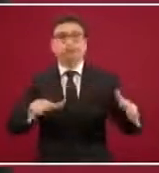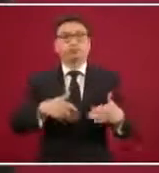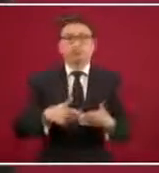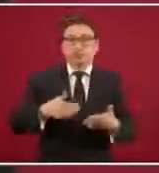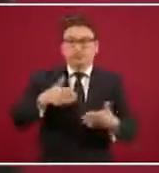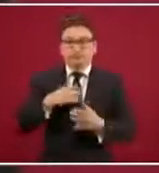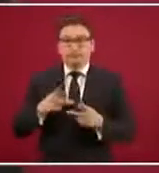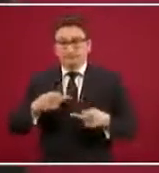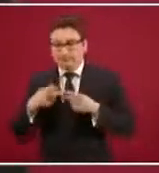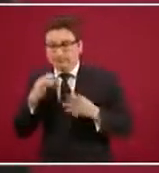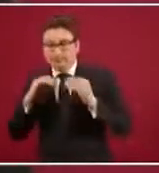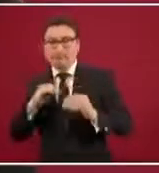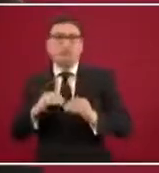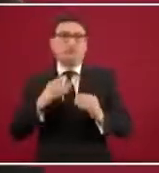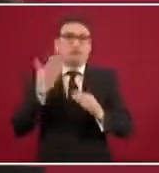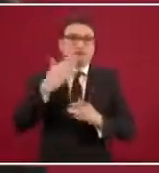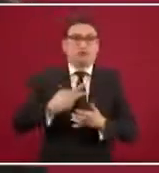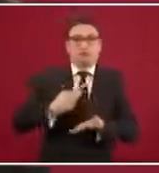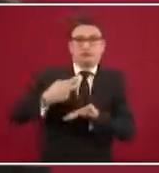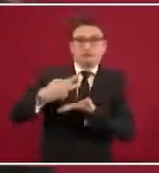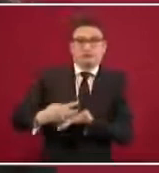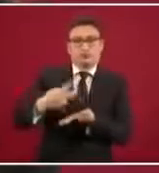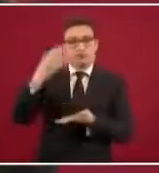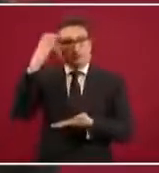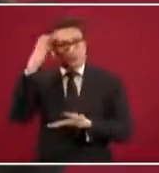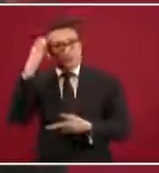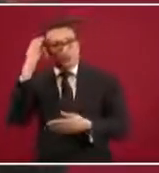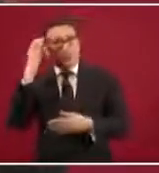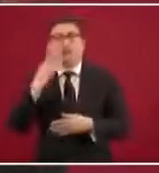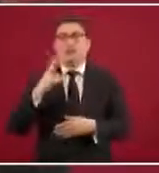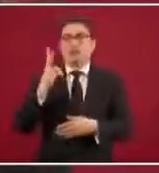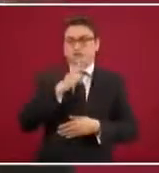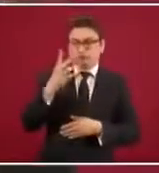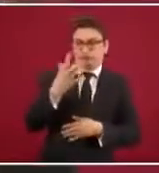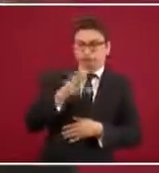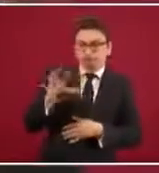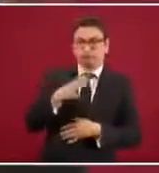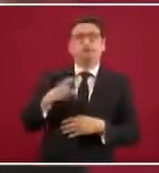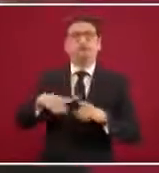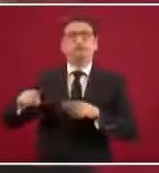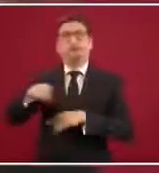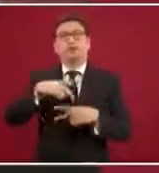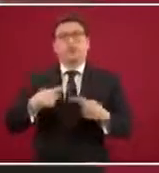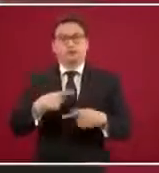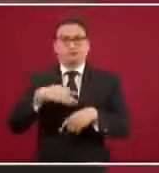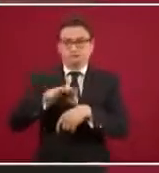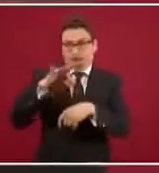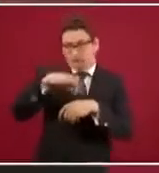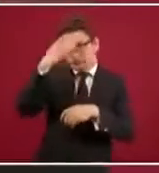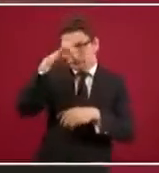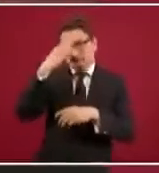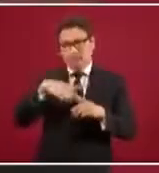camas, los ventiladores, médicos, especialistas.